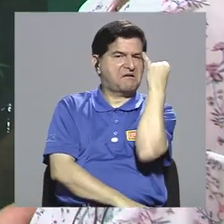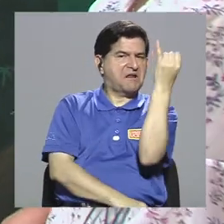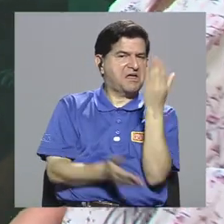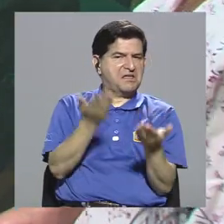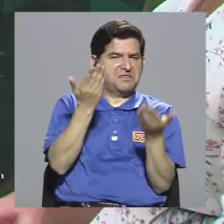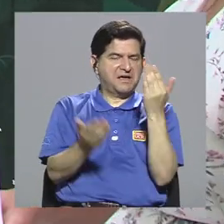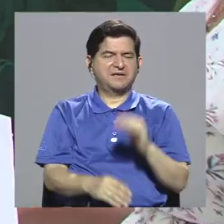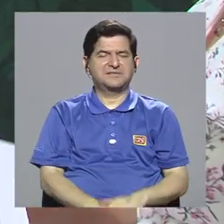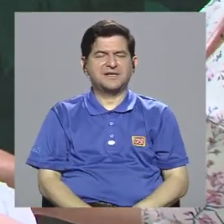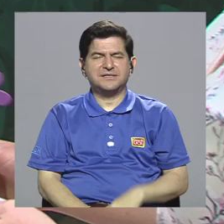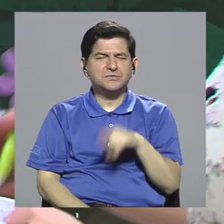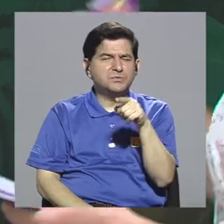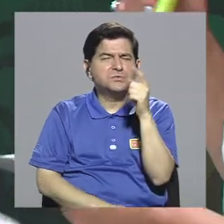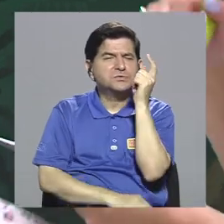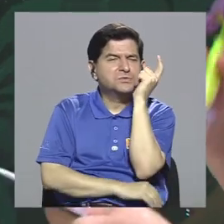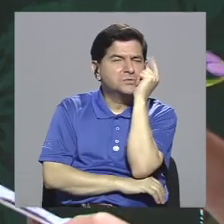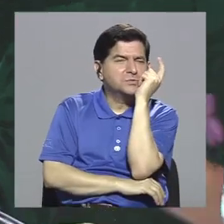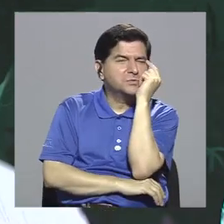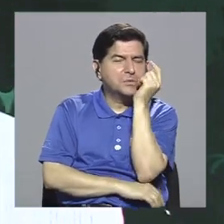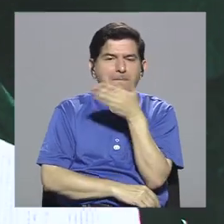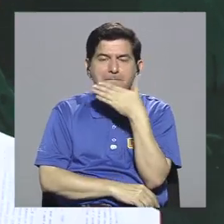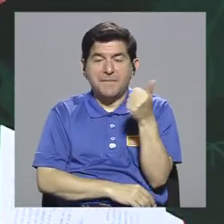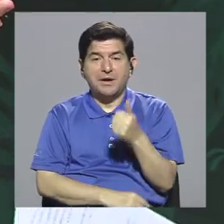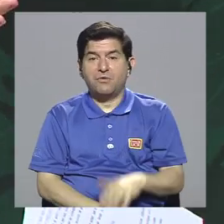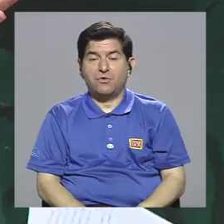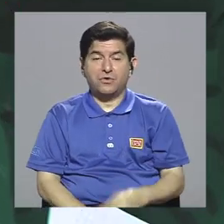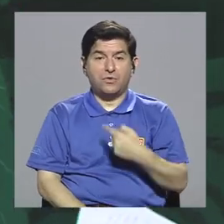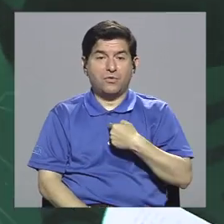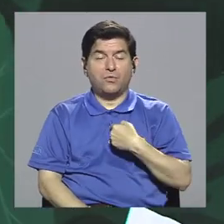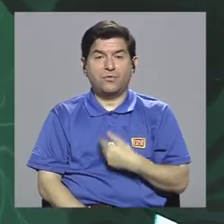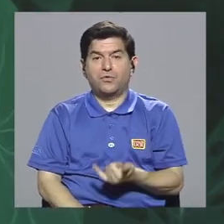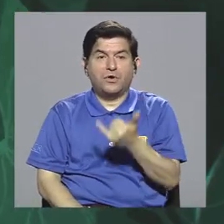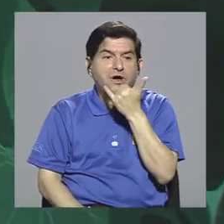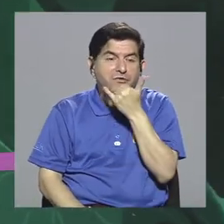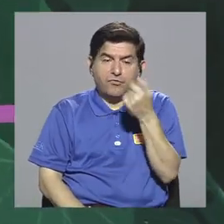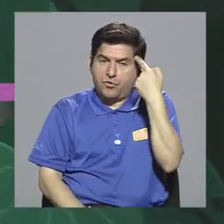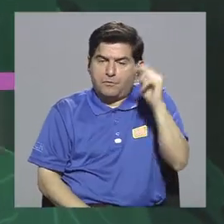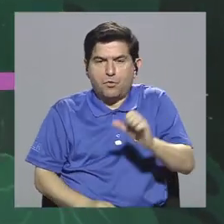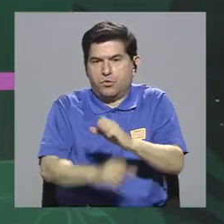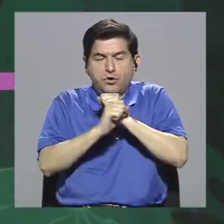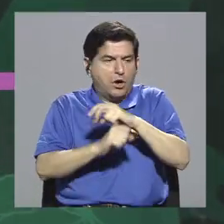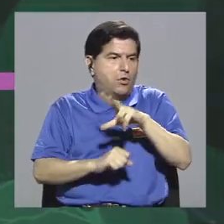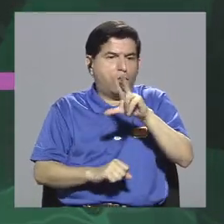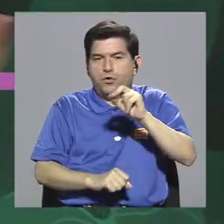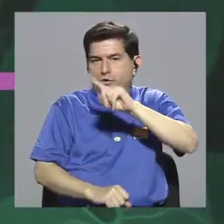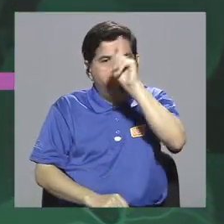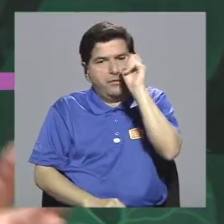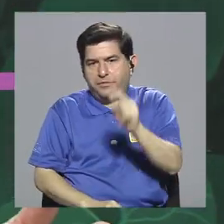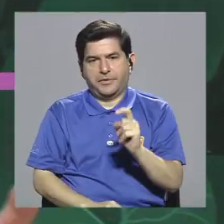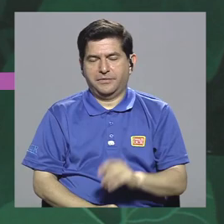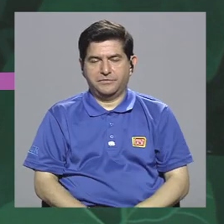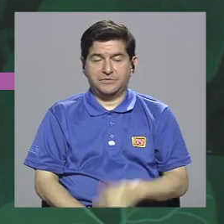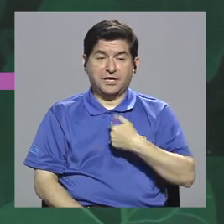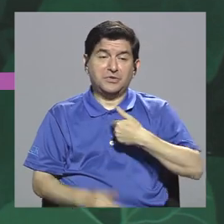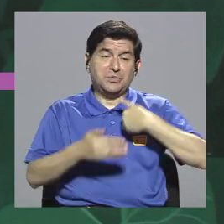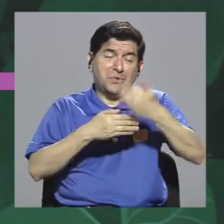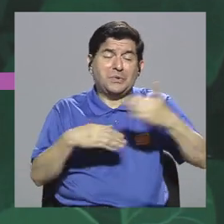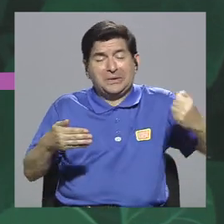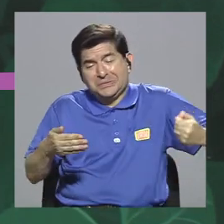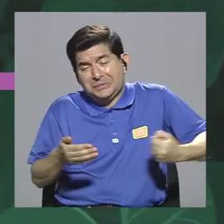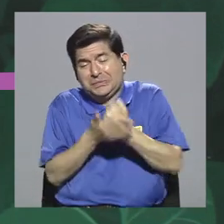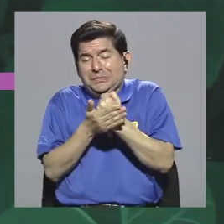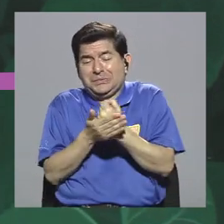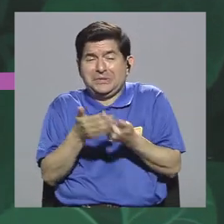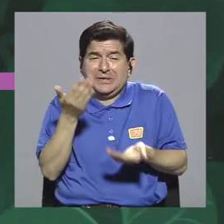corazonada que tengamos, es mejor errar del lado de la seguridad, a luego no preguntar y tener que lamentar algo que, con